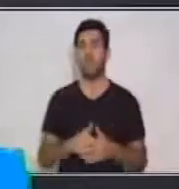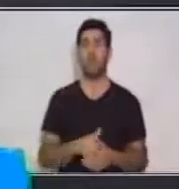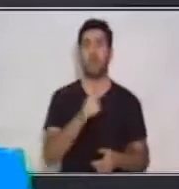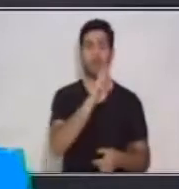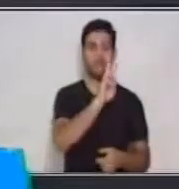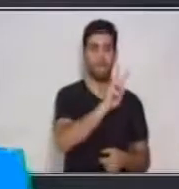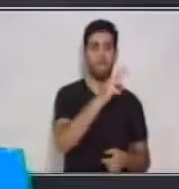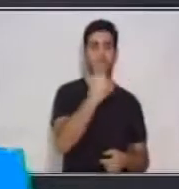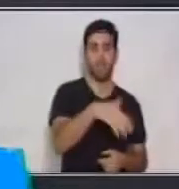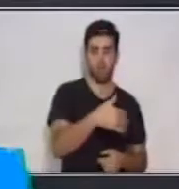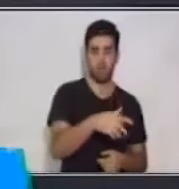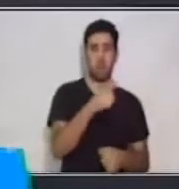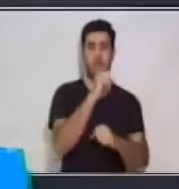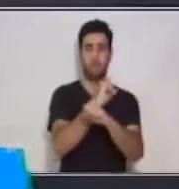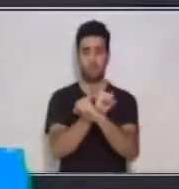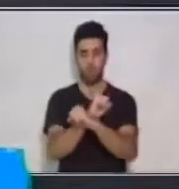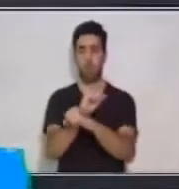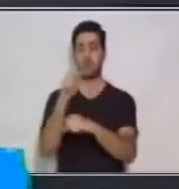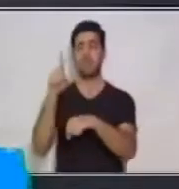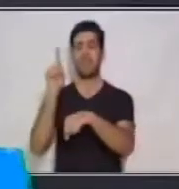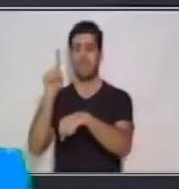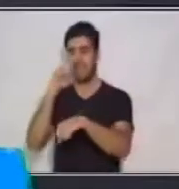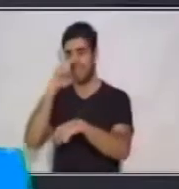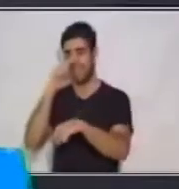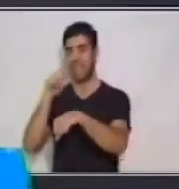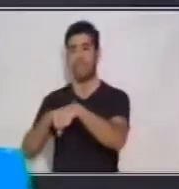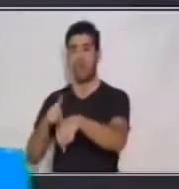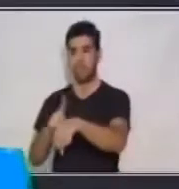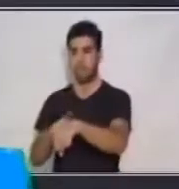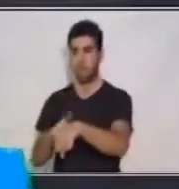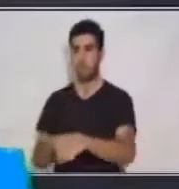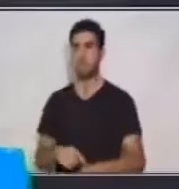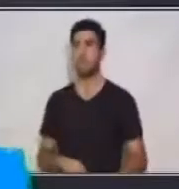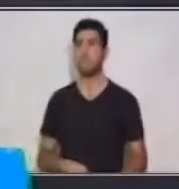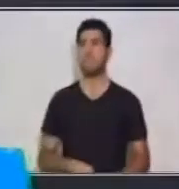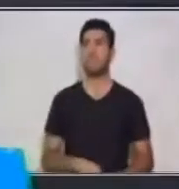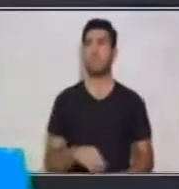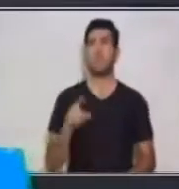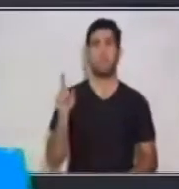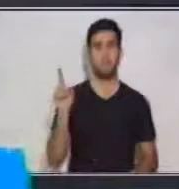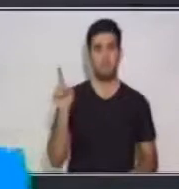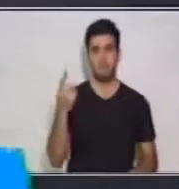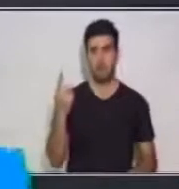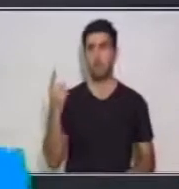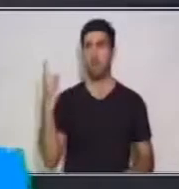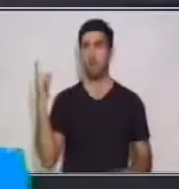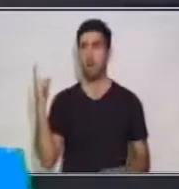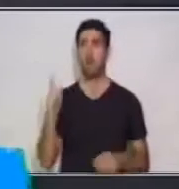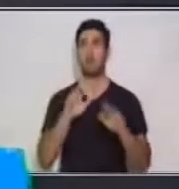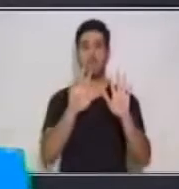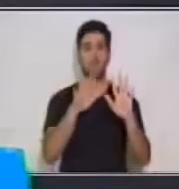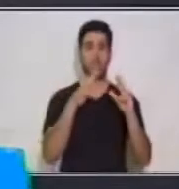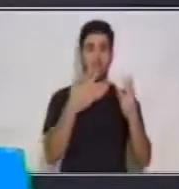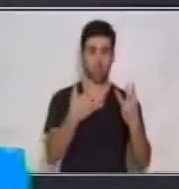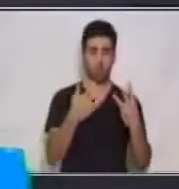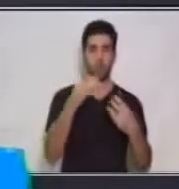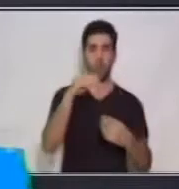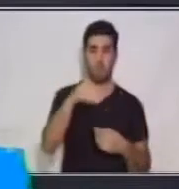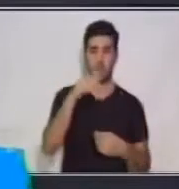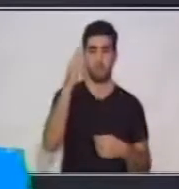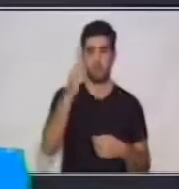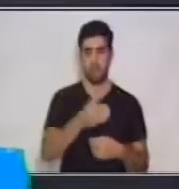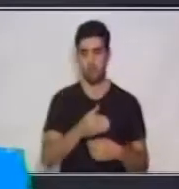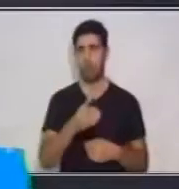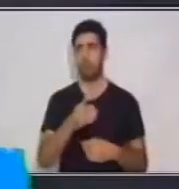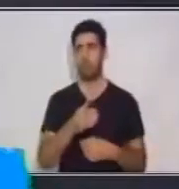velocidad por tiempo. La primer ave vuela 18 metros por segundo.